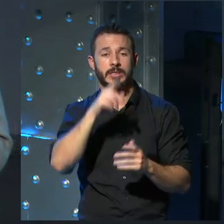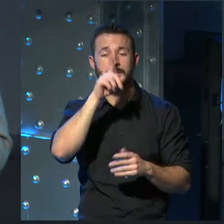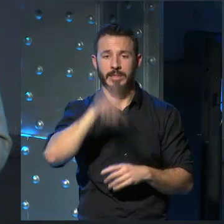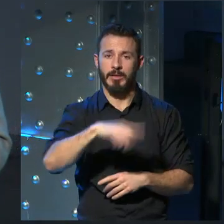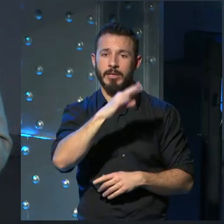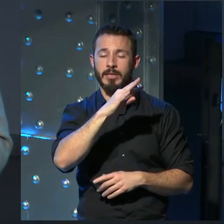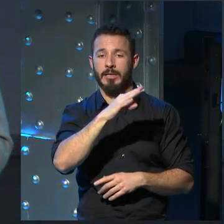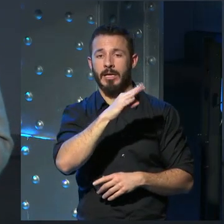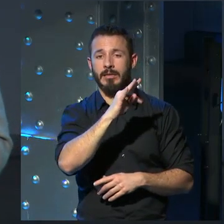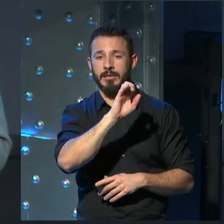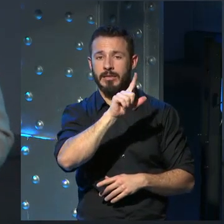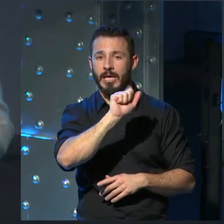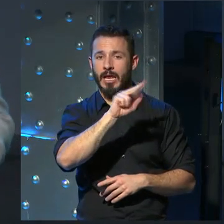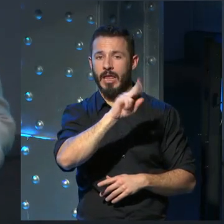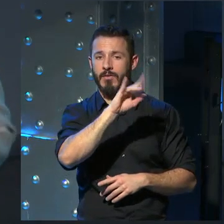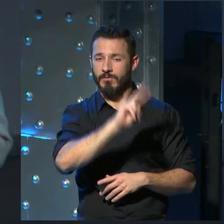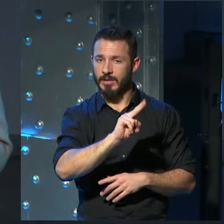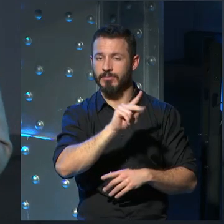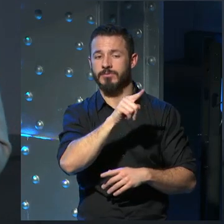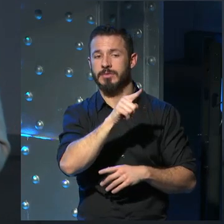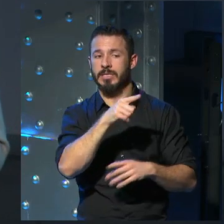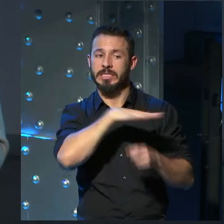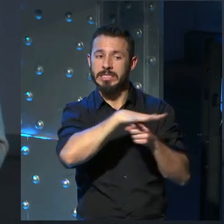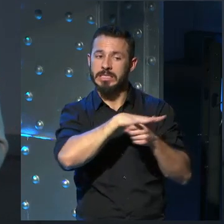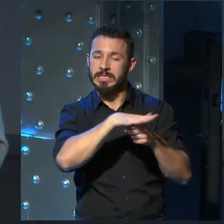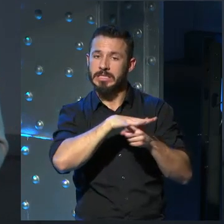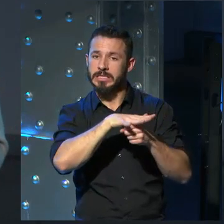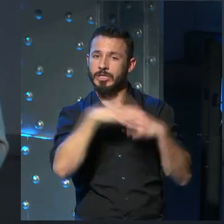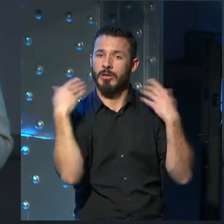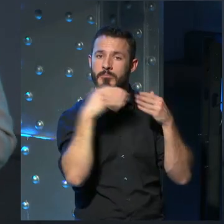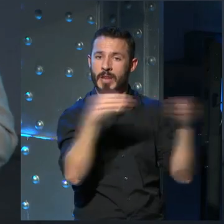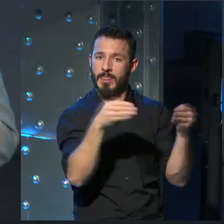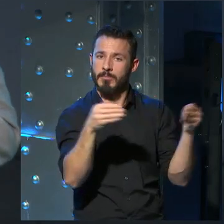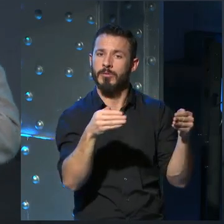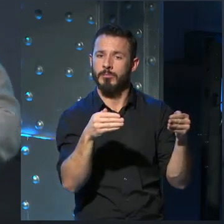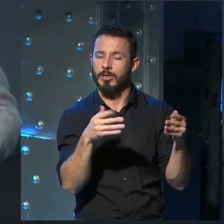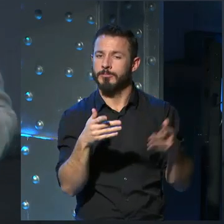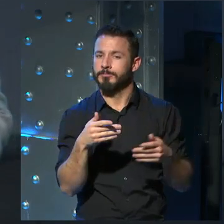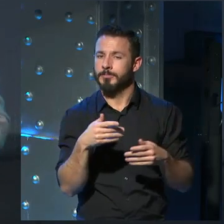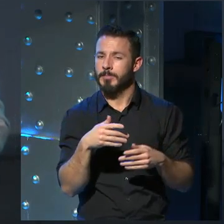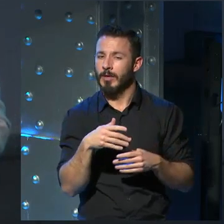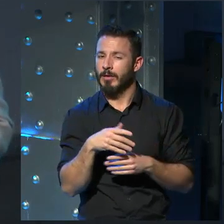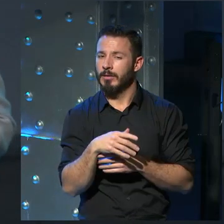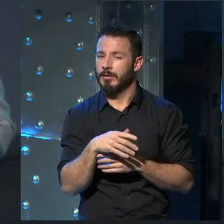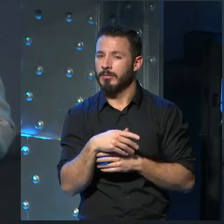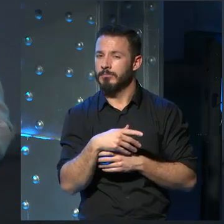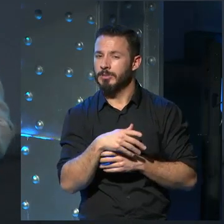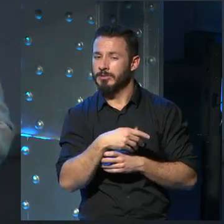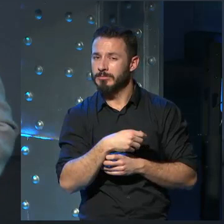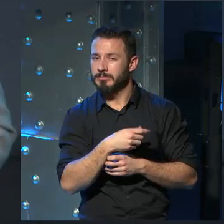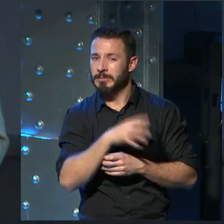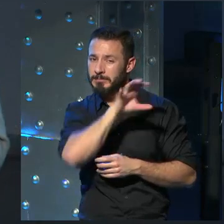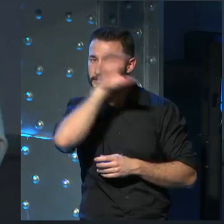Aviv si hablamos del sector del emprendimiento, pero ningún país tiene una estructura de